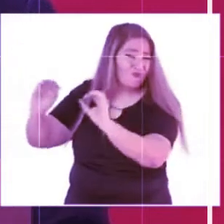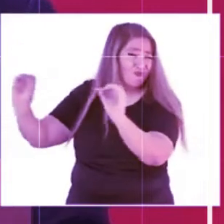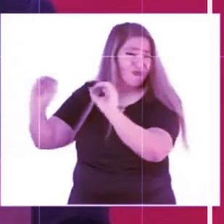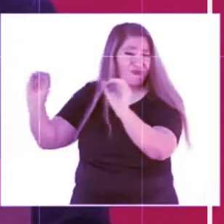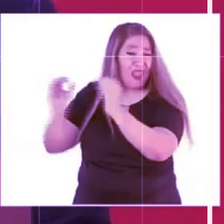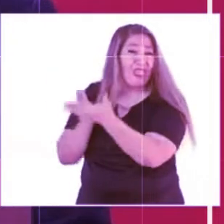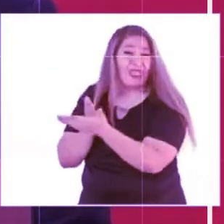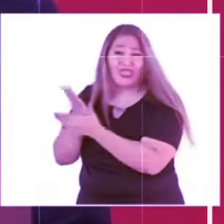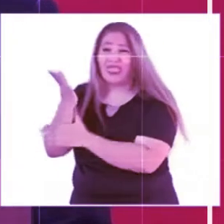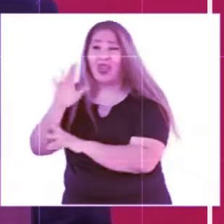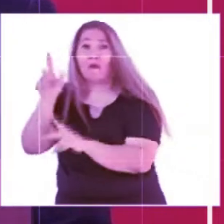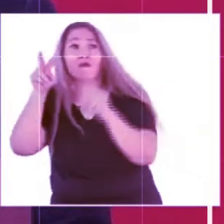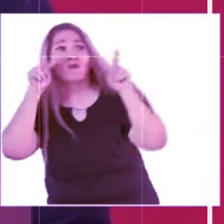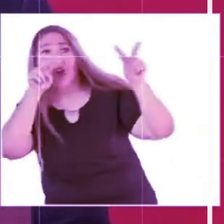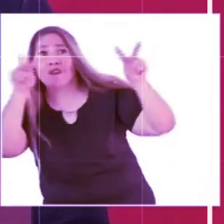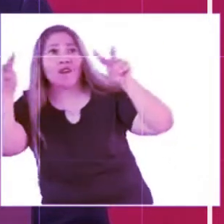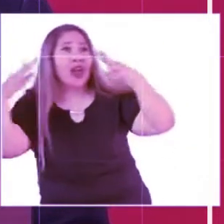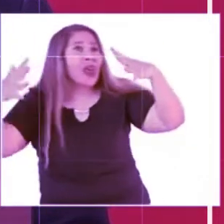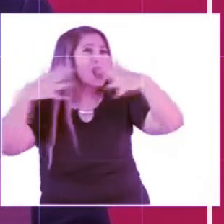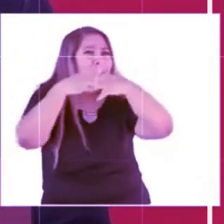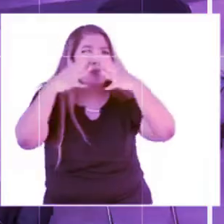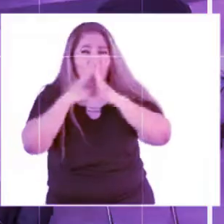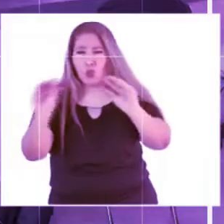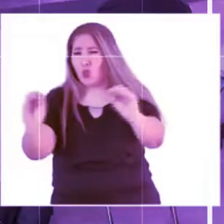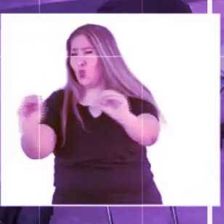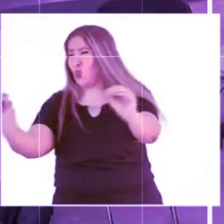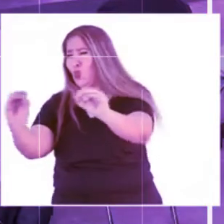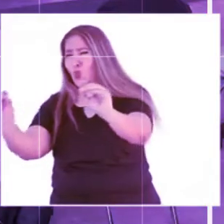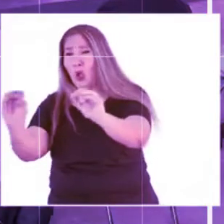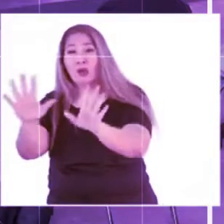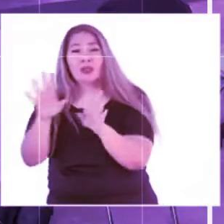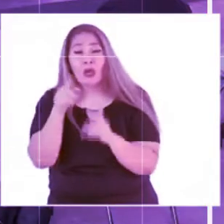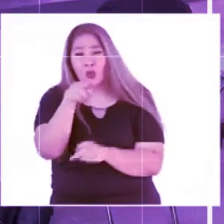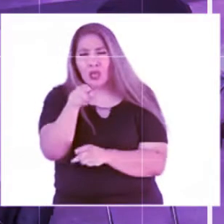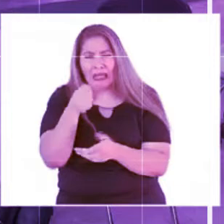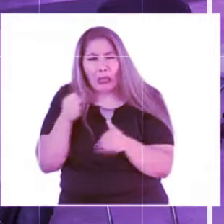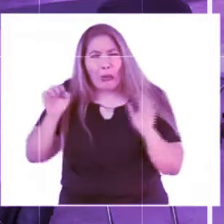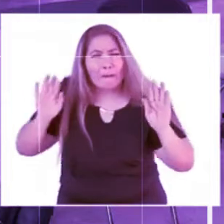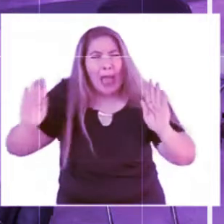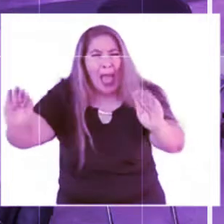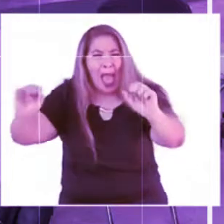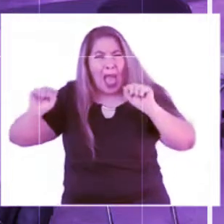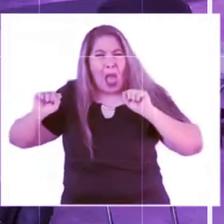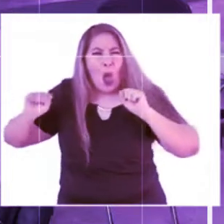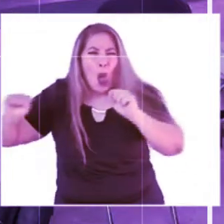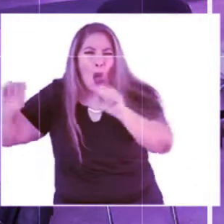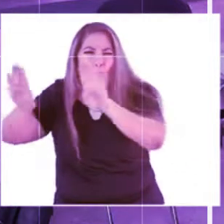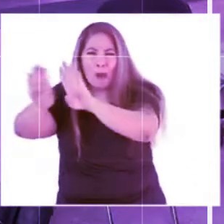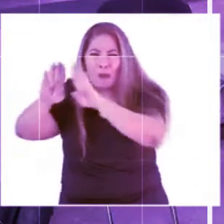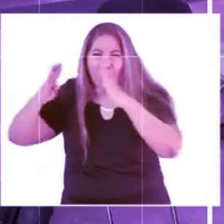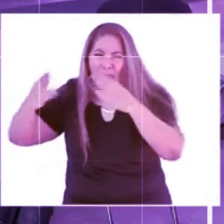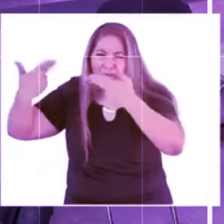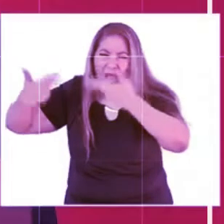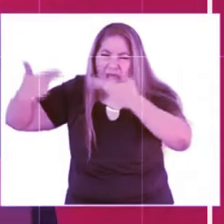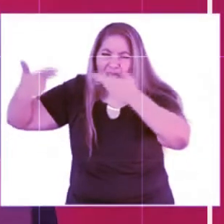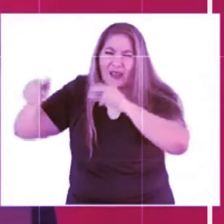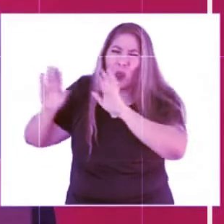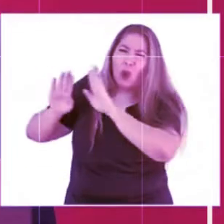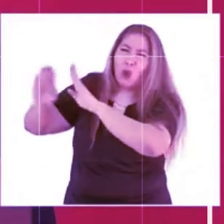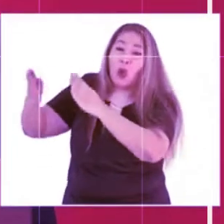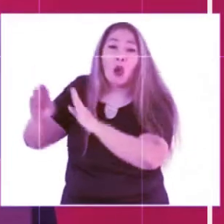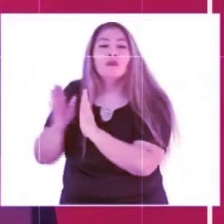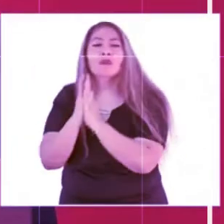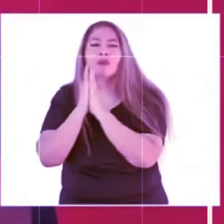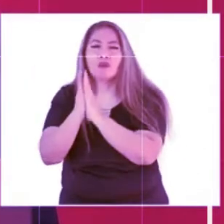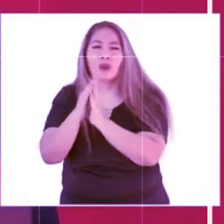ni salgan a ver la pelea. Y si forzaran algunas de sus tiendas,